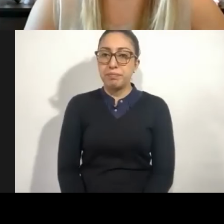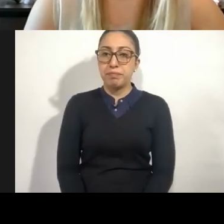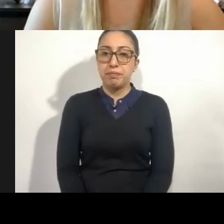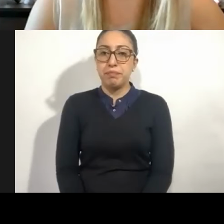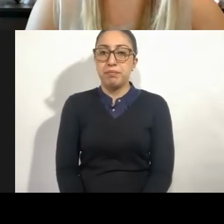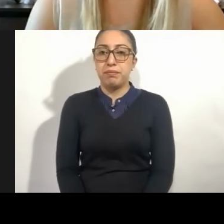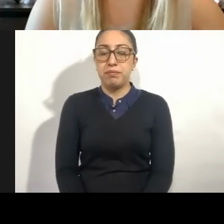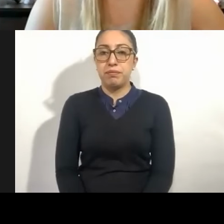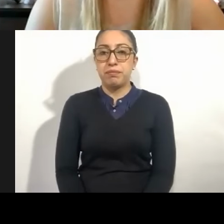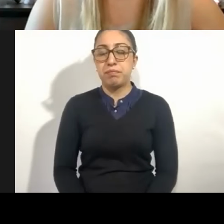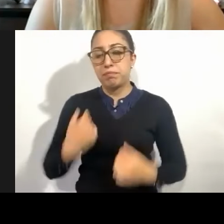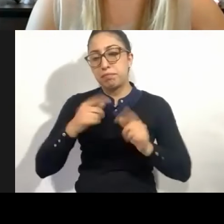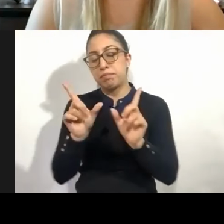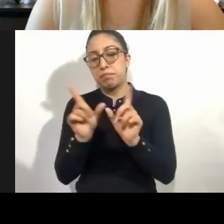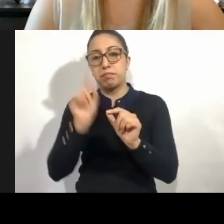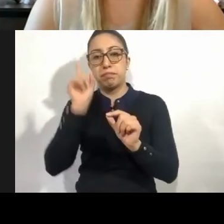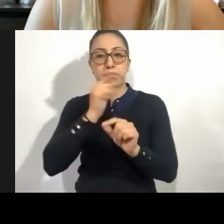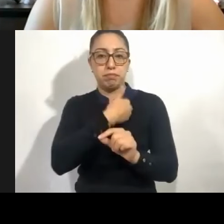cuanto, diputada presidenta.